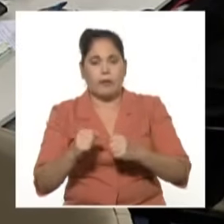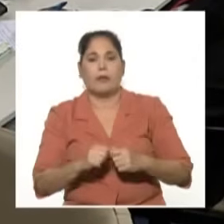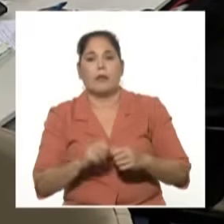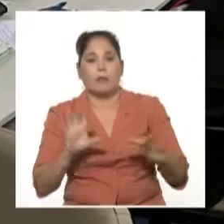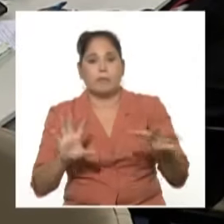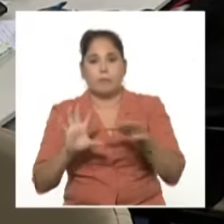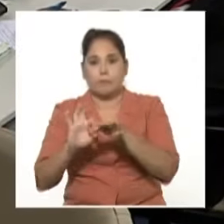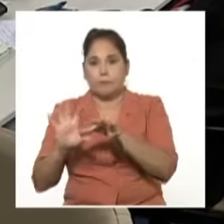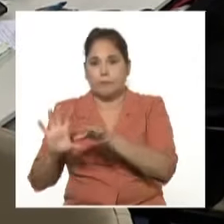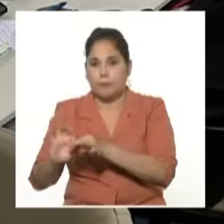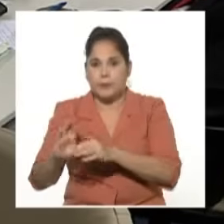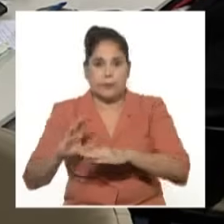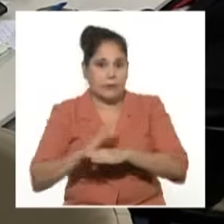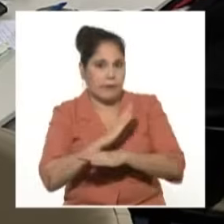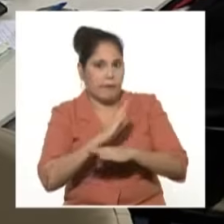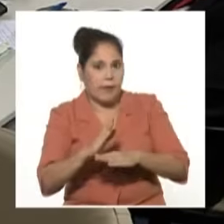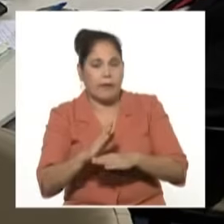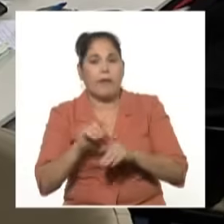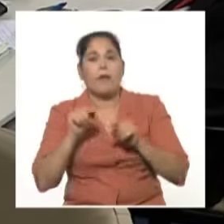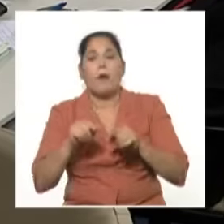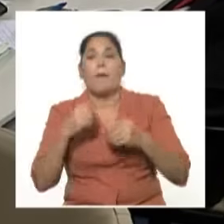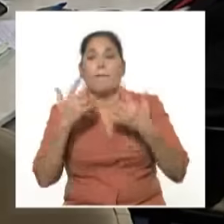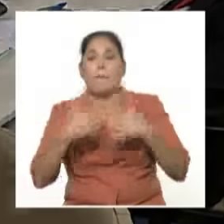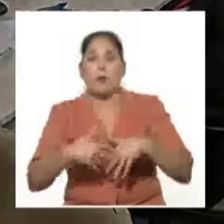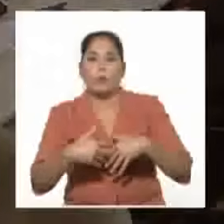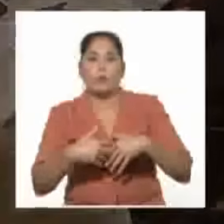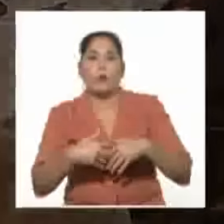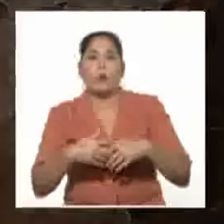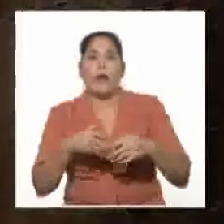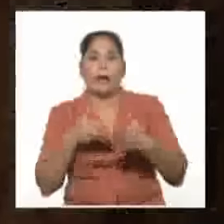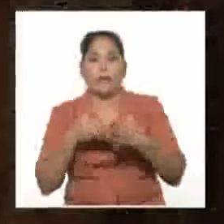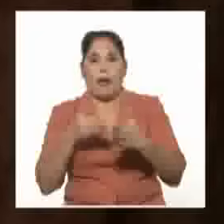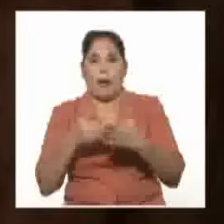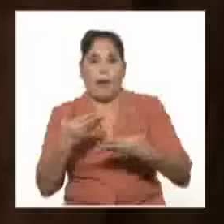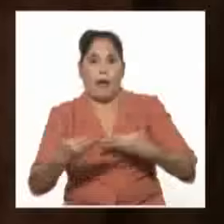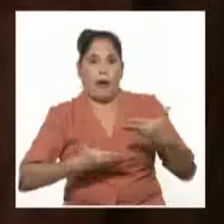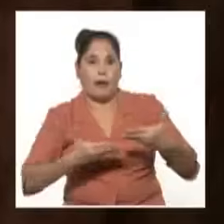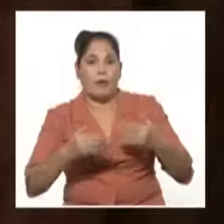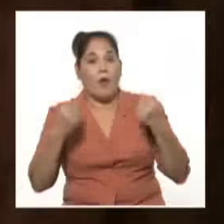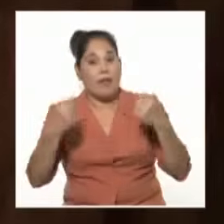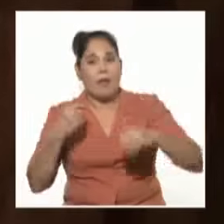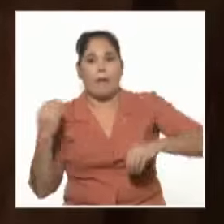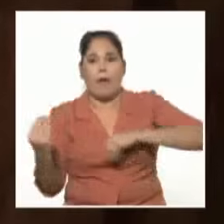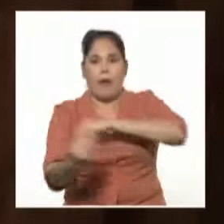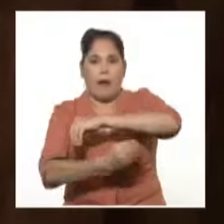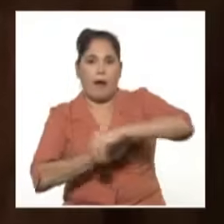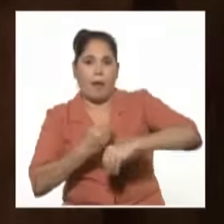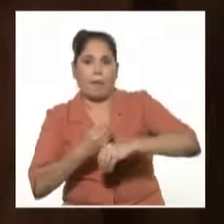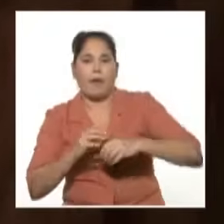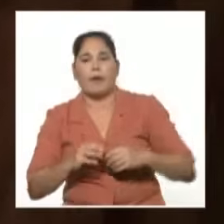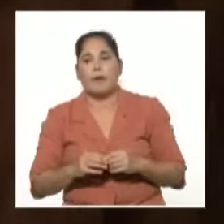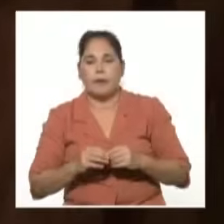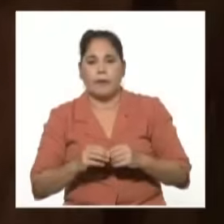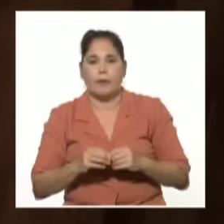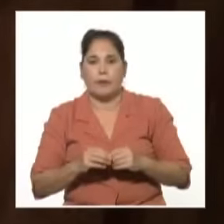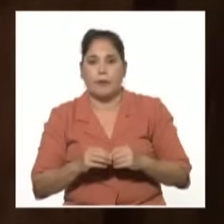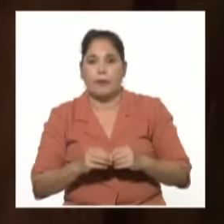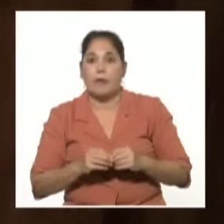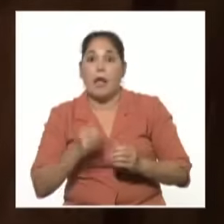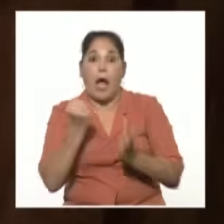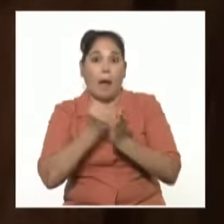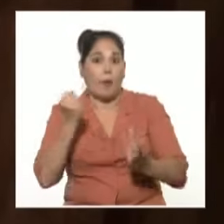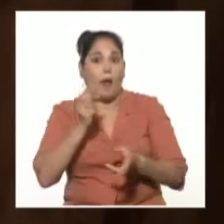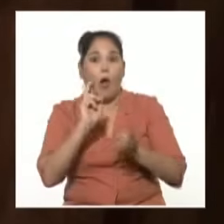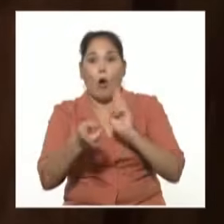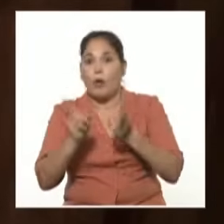encadenamientos locales, con respaldo a los productores y menos trabas a su gestión, debe cambiar el panorama. Se han aprobado